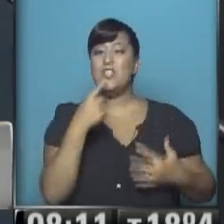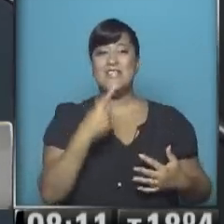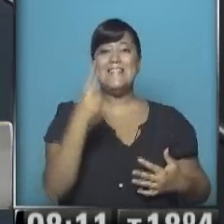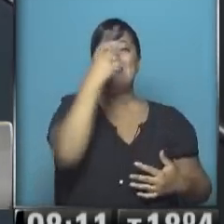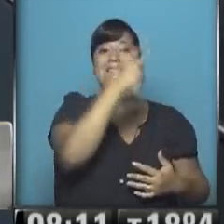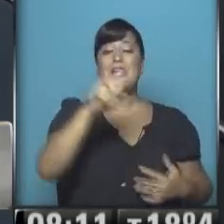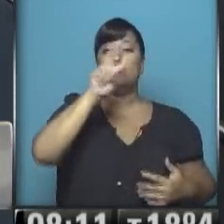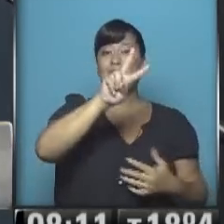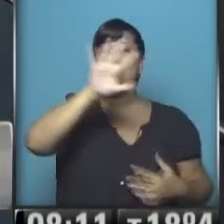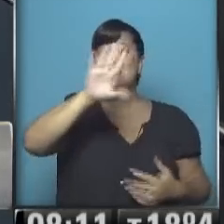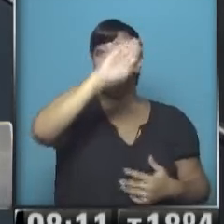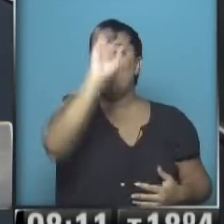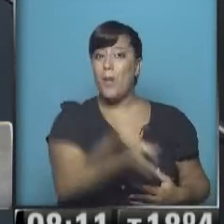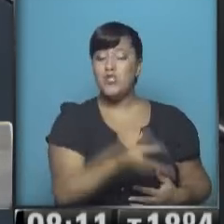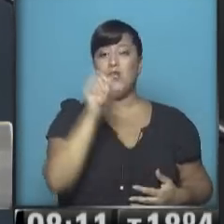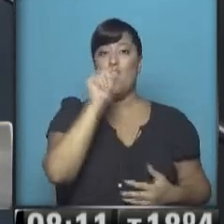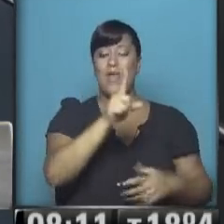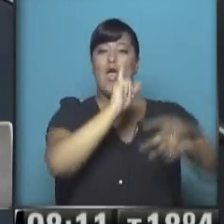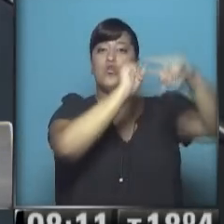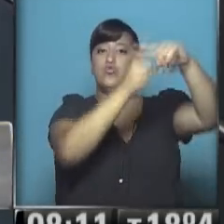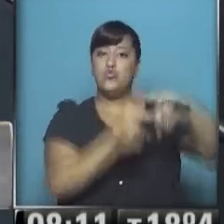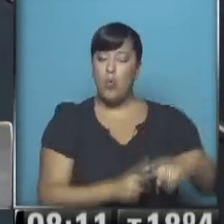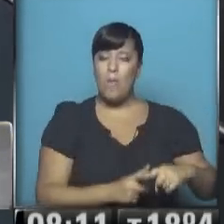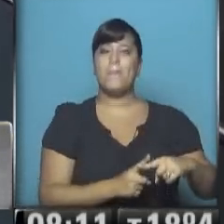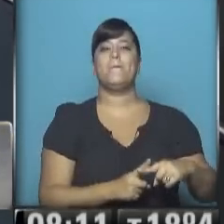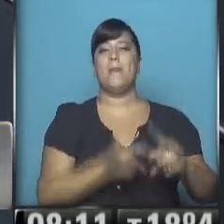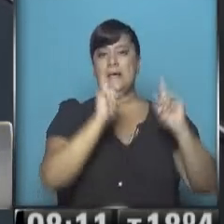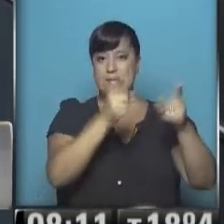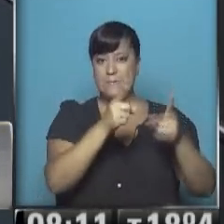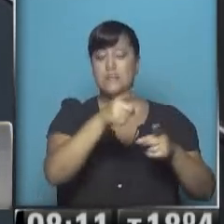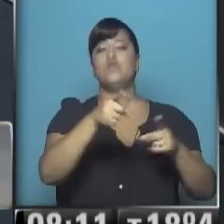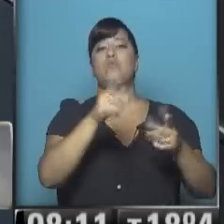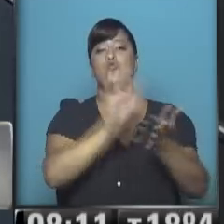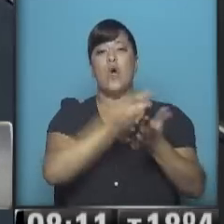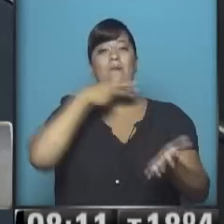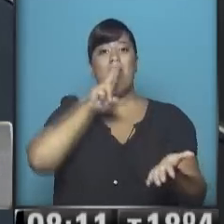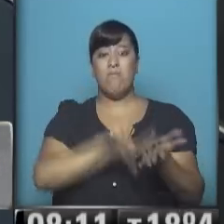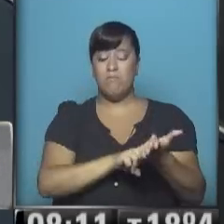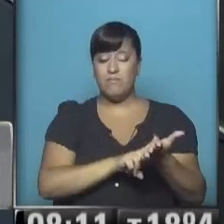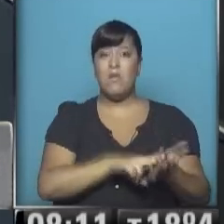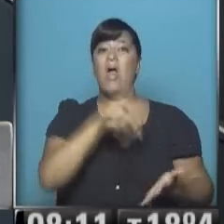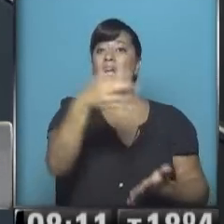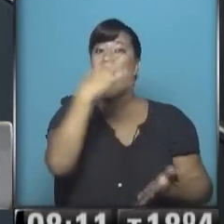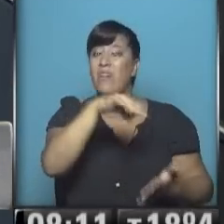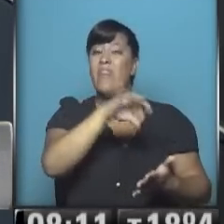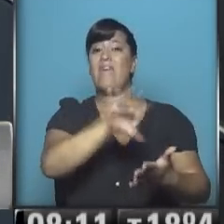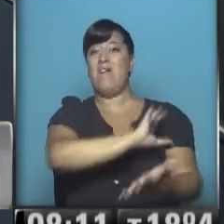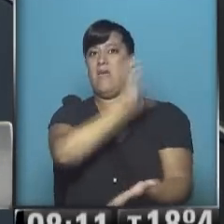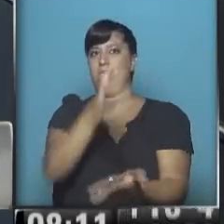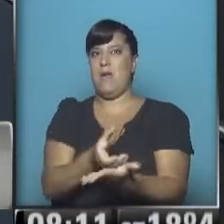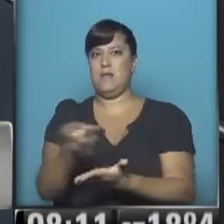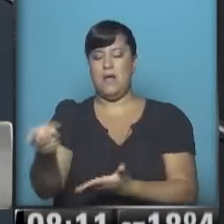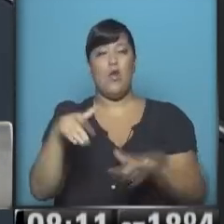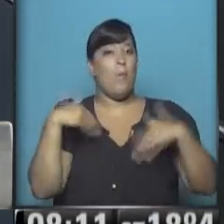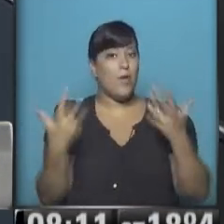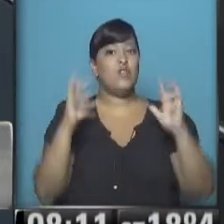125 por de las sumas eh que se eximen en materia impositiva deben invertirse y en ese contexto